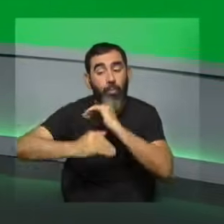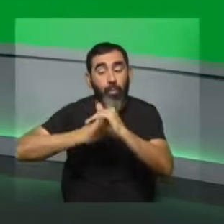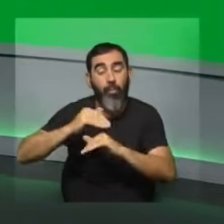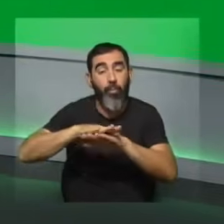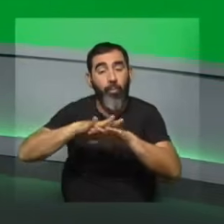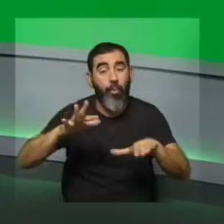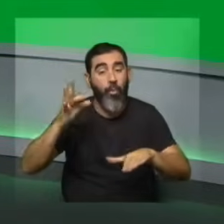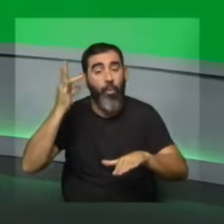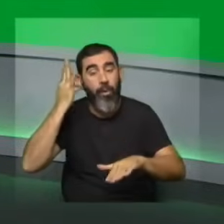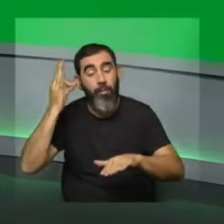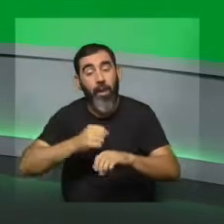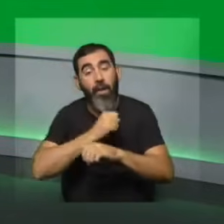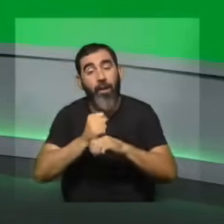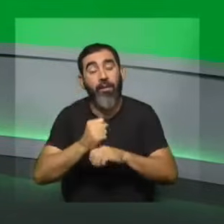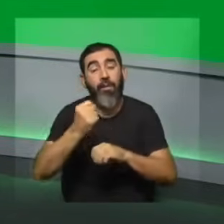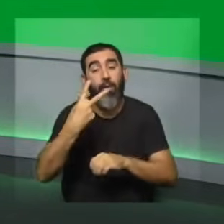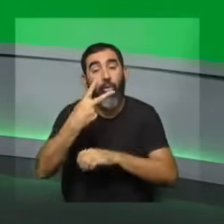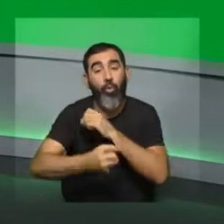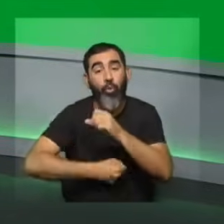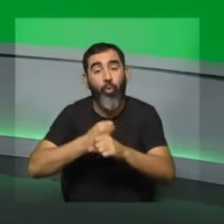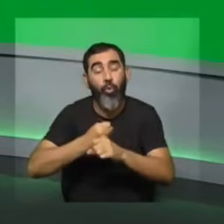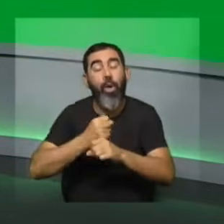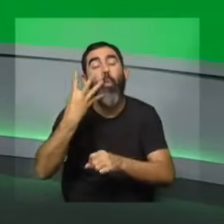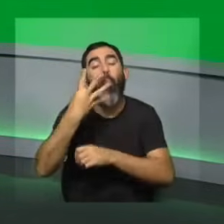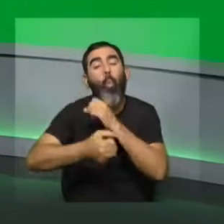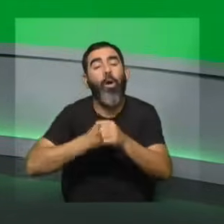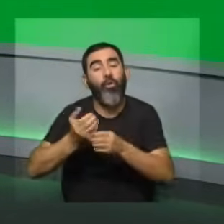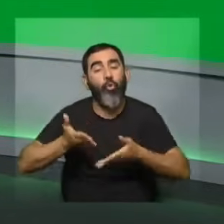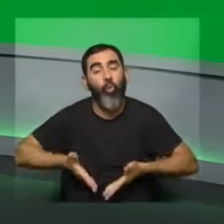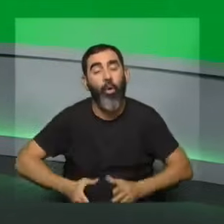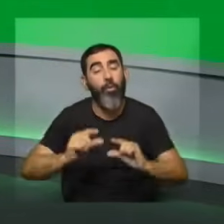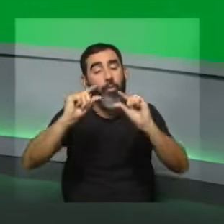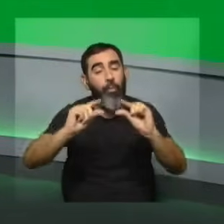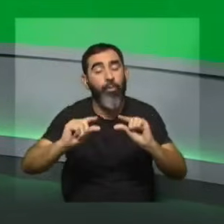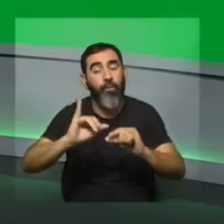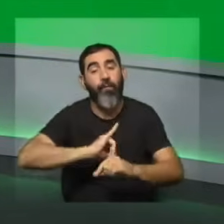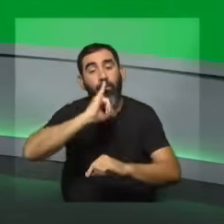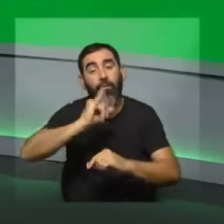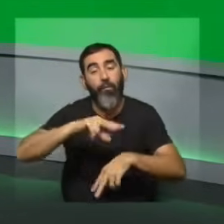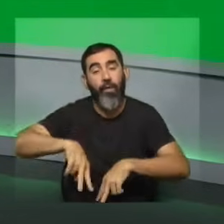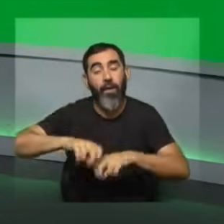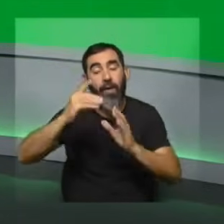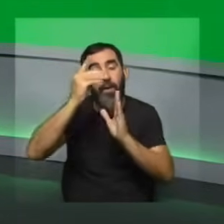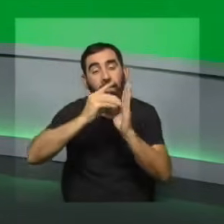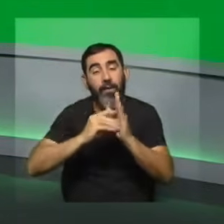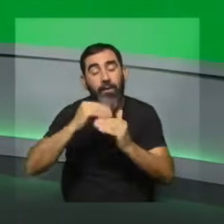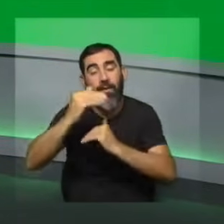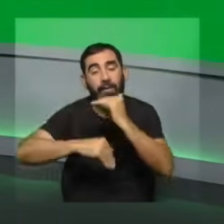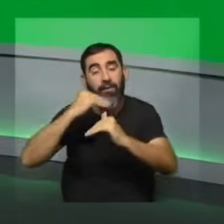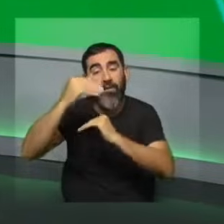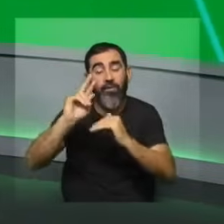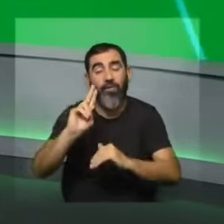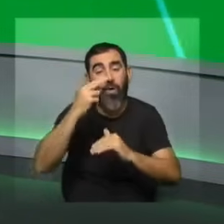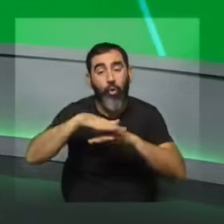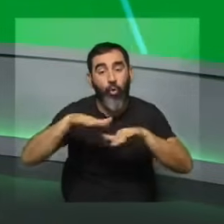y niñas hasta los 48 meses de nacidos en Uruguay es muy bajo. El dato surge de un informe que se llama Análisis de Datos de Desarrollo Infantil en Uruguay,